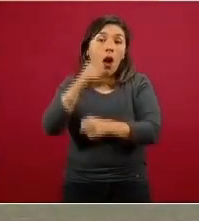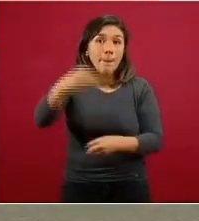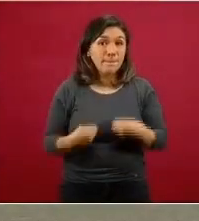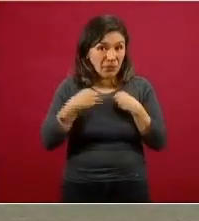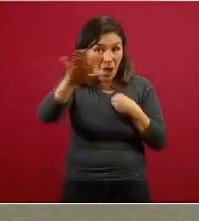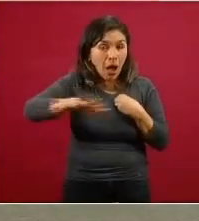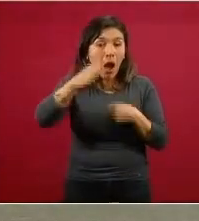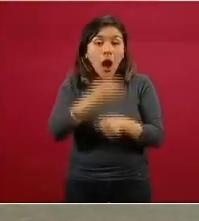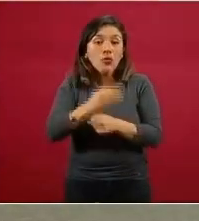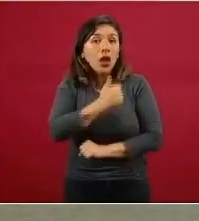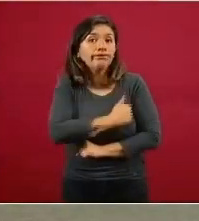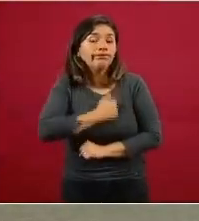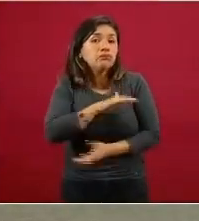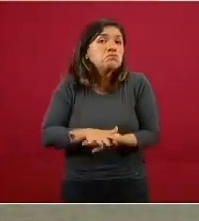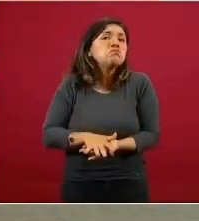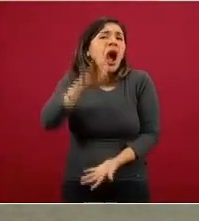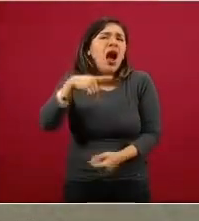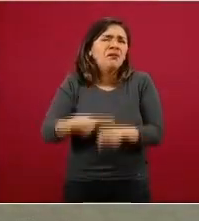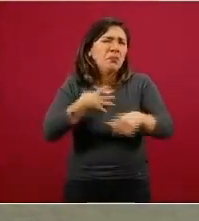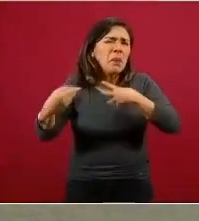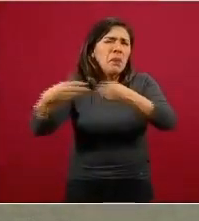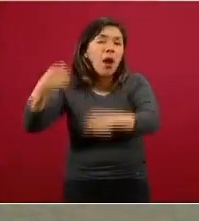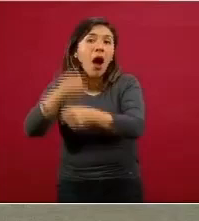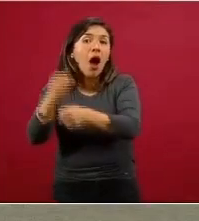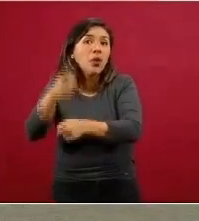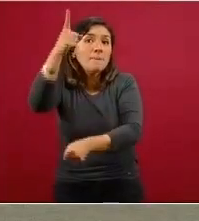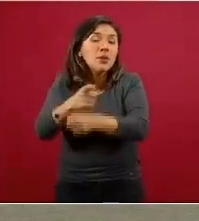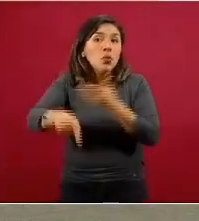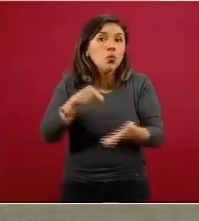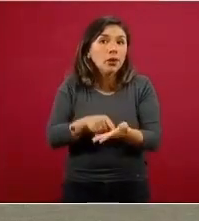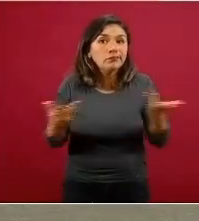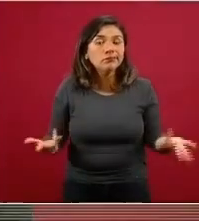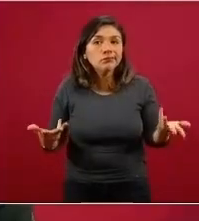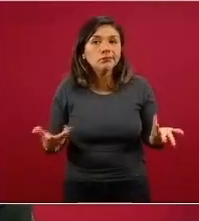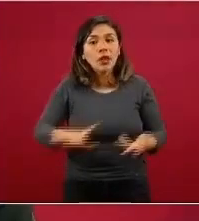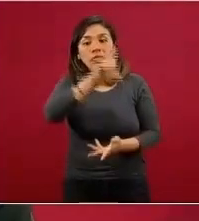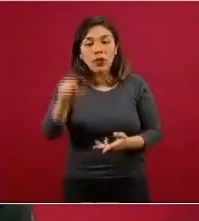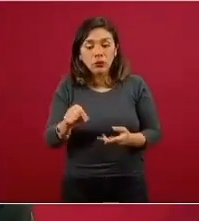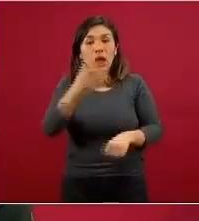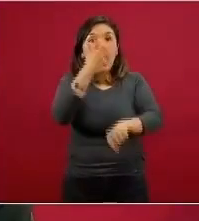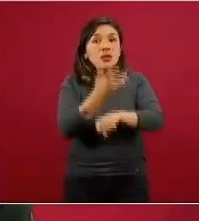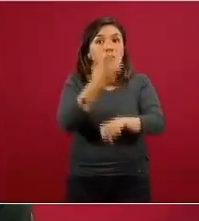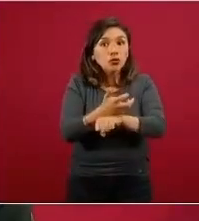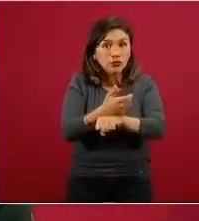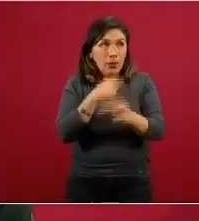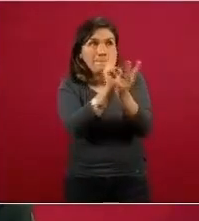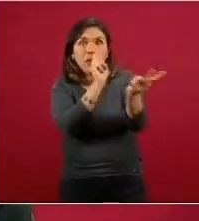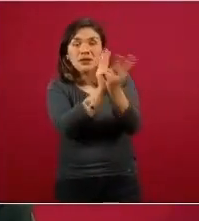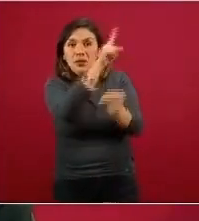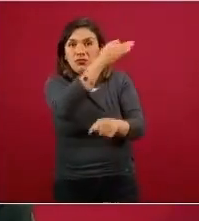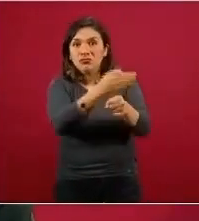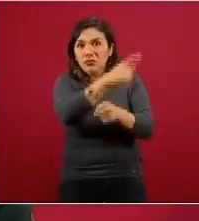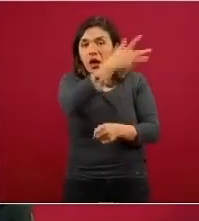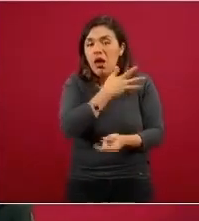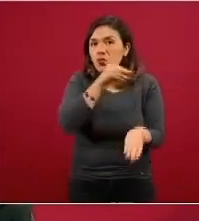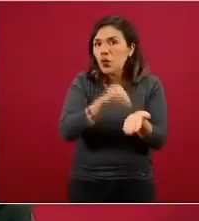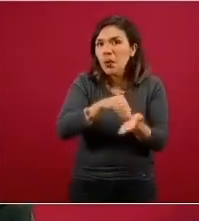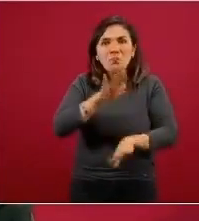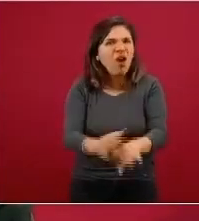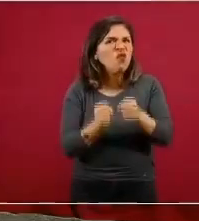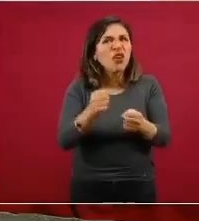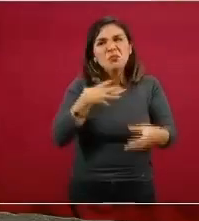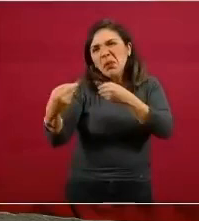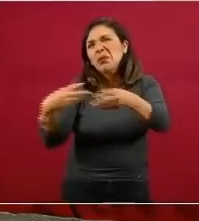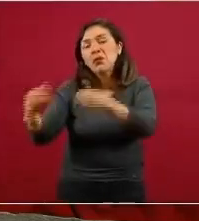muy desafortunadamente tiene ahora la mayor intensidad epidémica del mundo. Inmediatamente después de Estados Unidos, nuestro vecino del norte, quien tiene todavía una